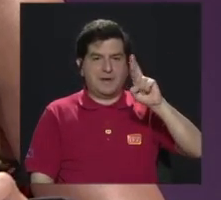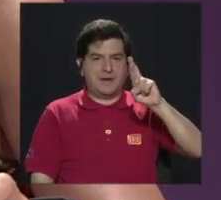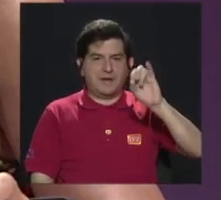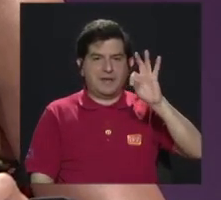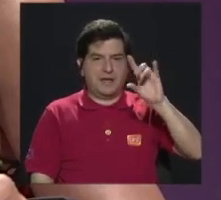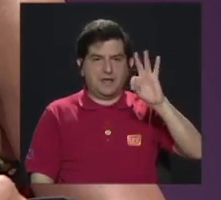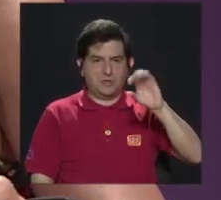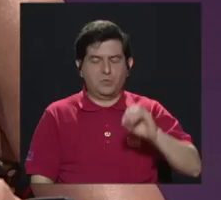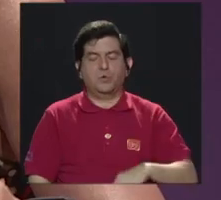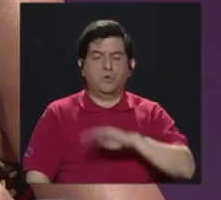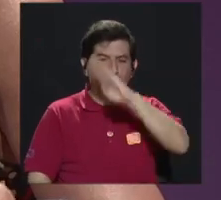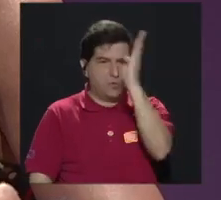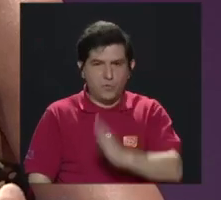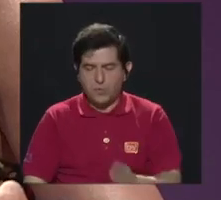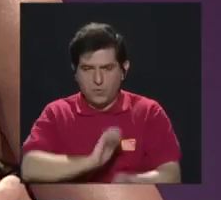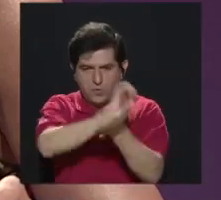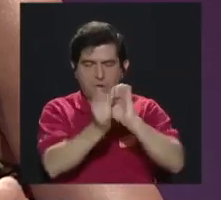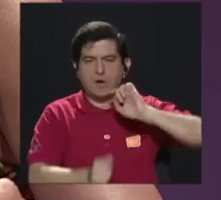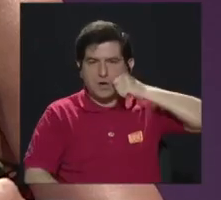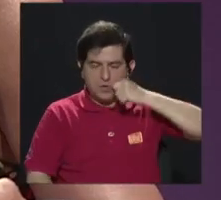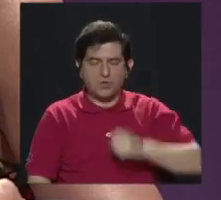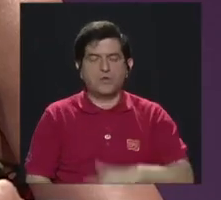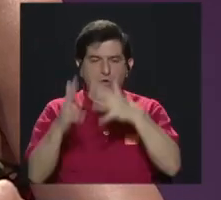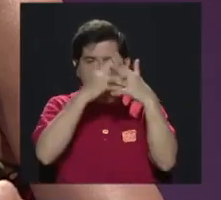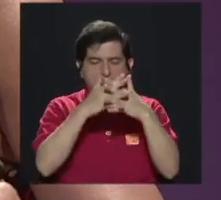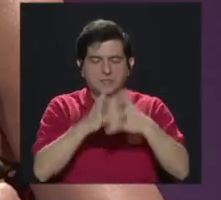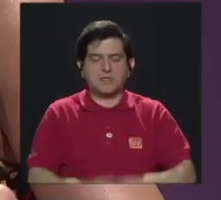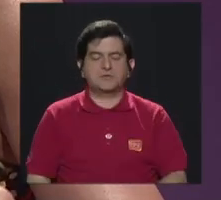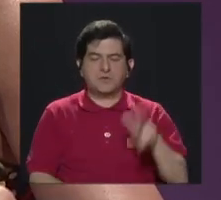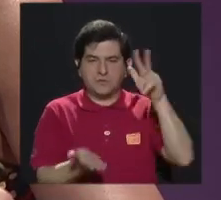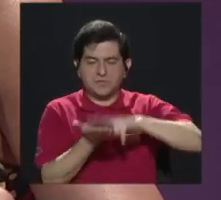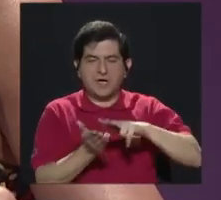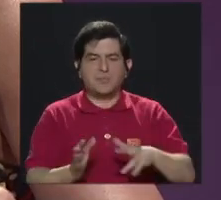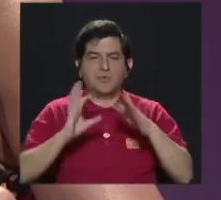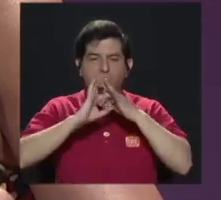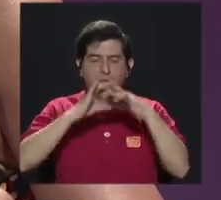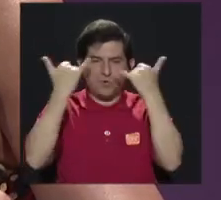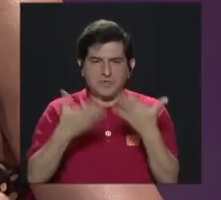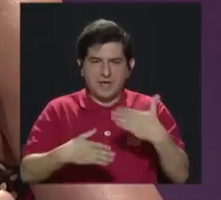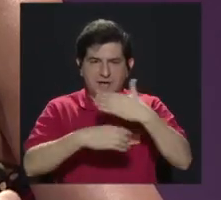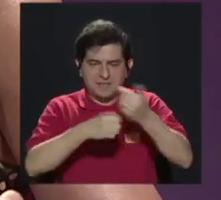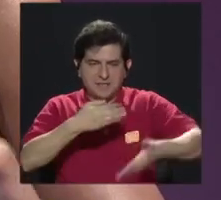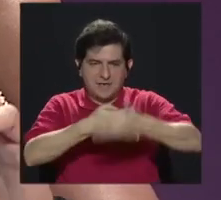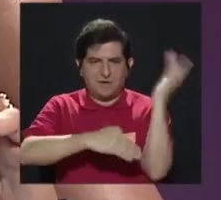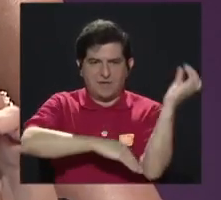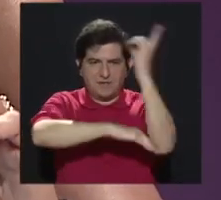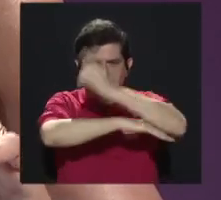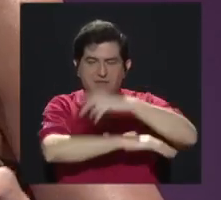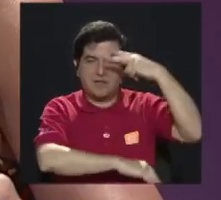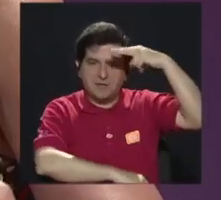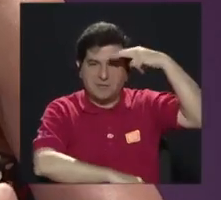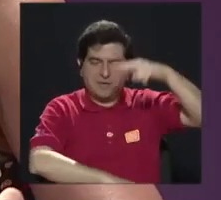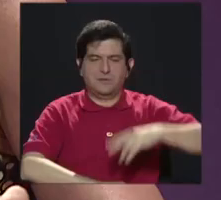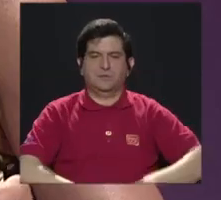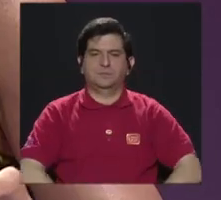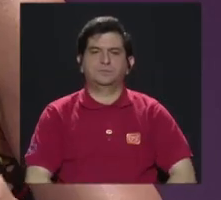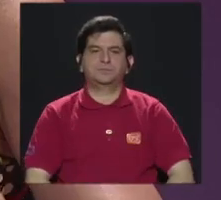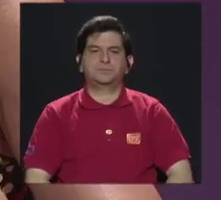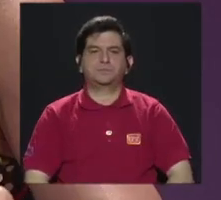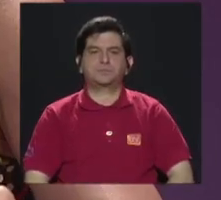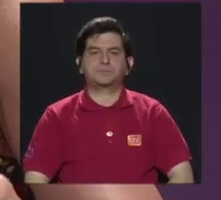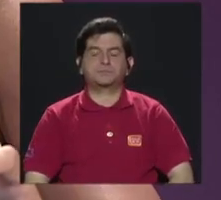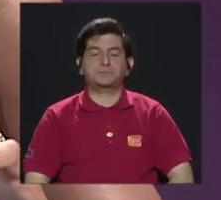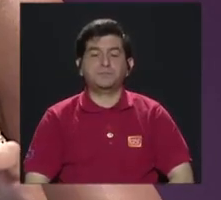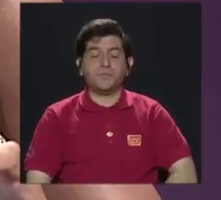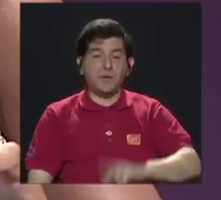transformó el código y cuando Estados Unidos aprobó la unión, ya lo había hecho unos días antes México.